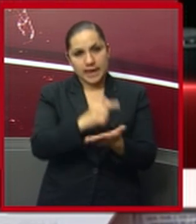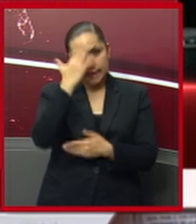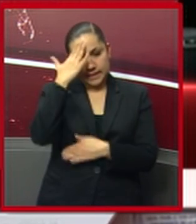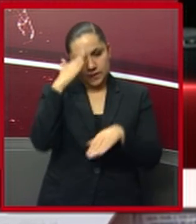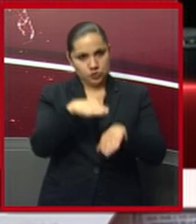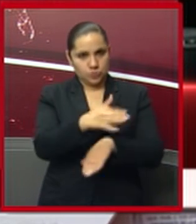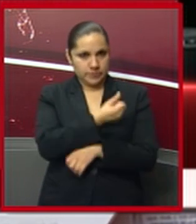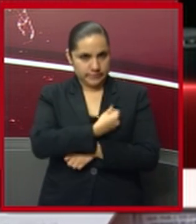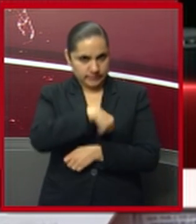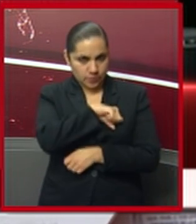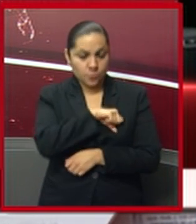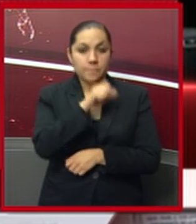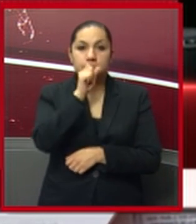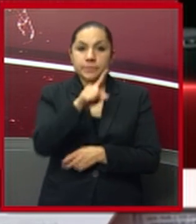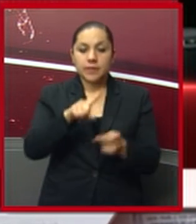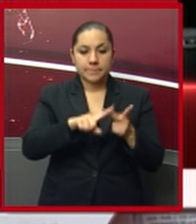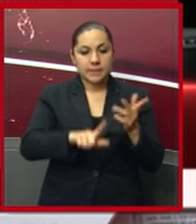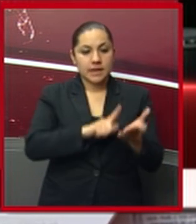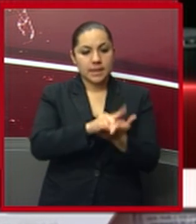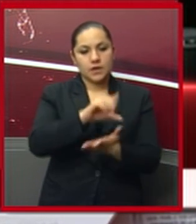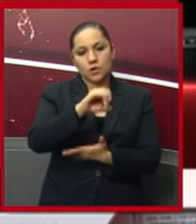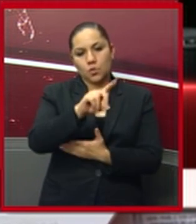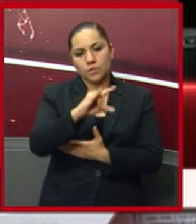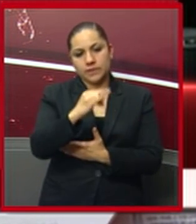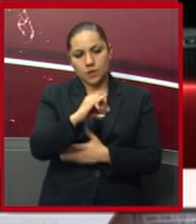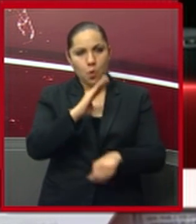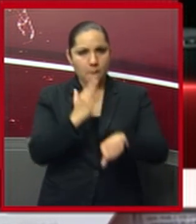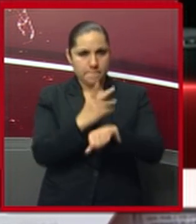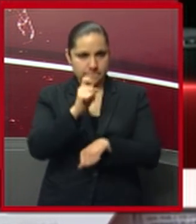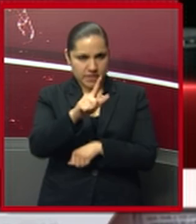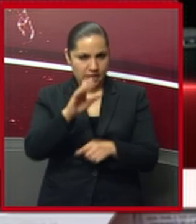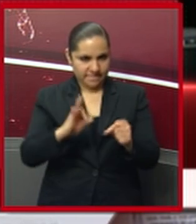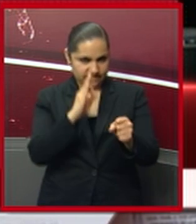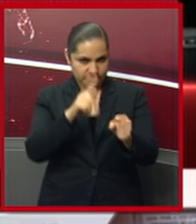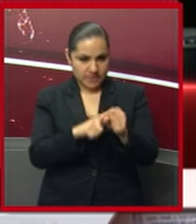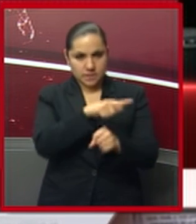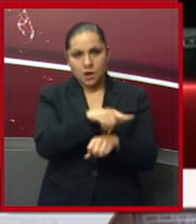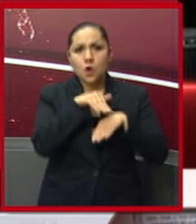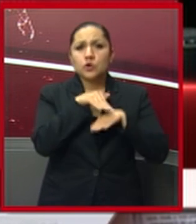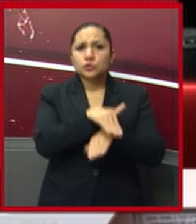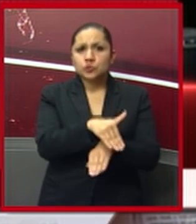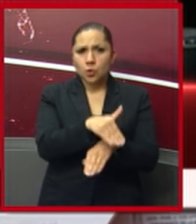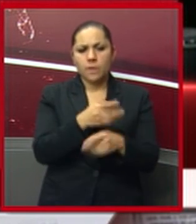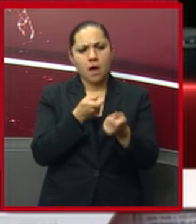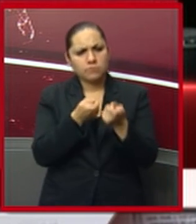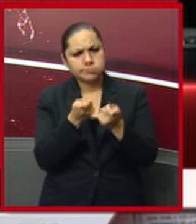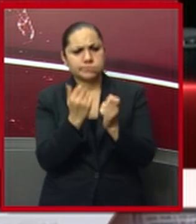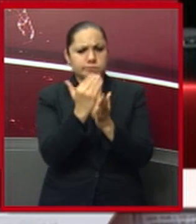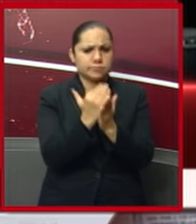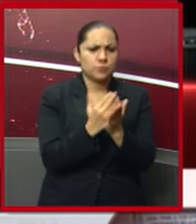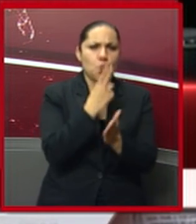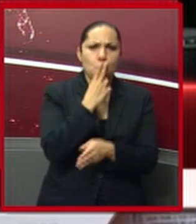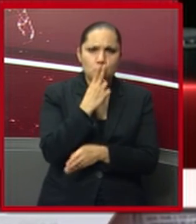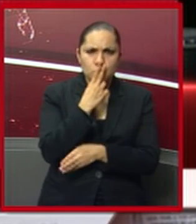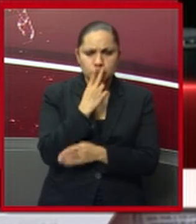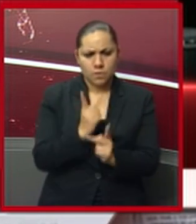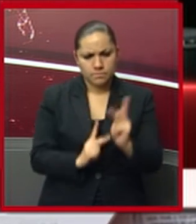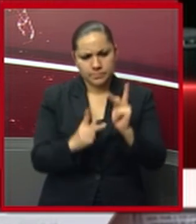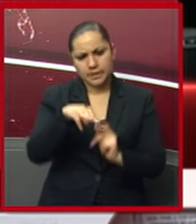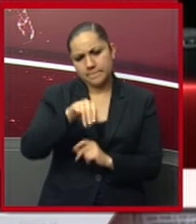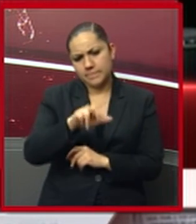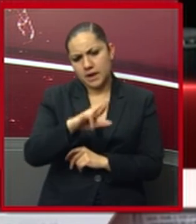de Salud y del Código Penal Federal en materia de regulación y uso de la marihuana. Se remite a la